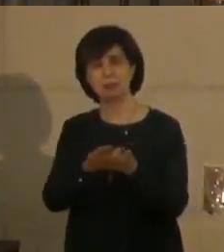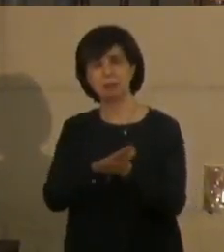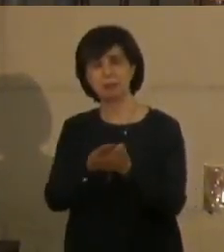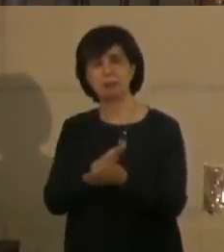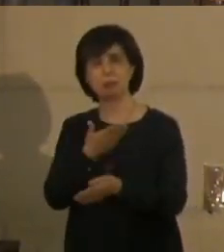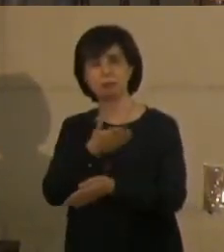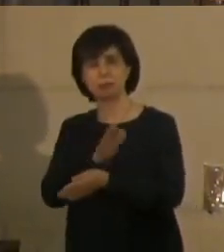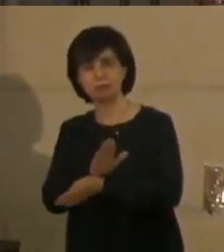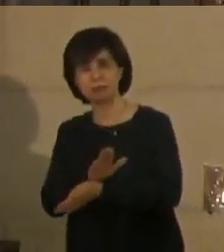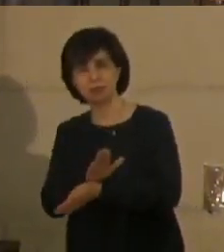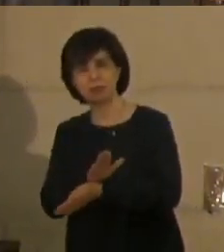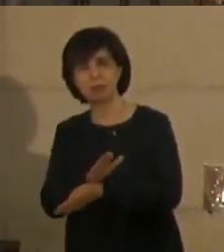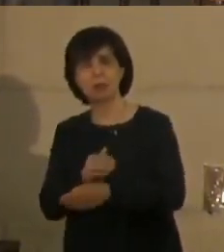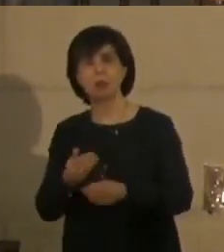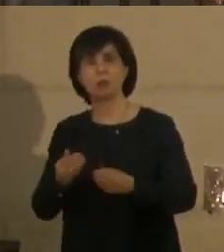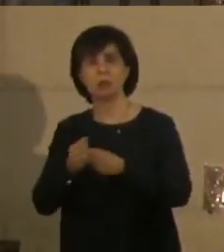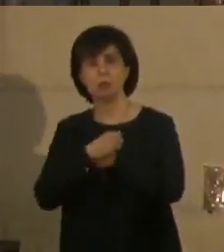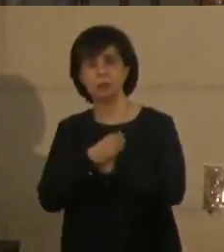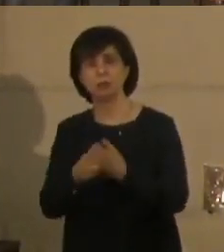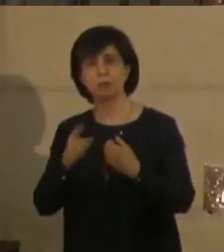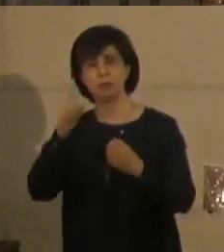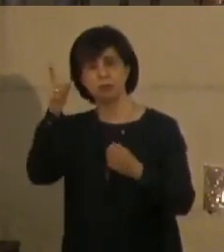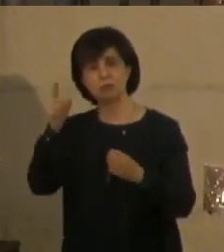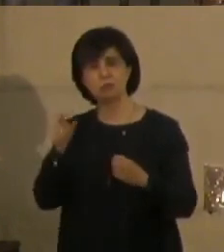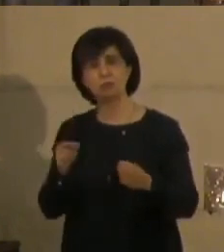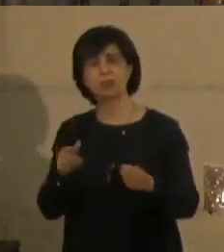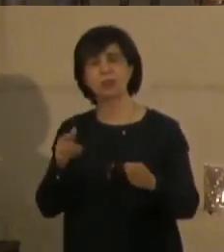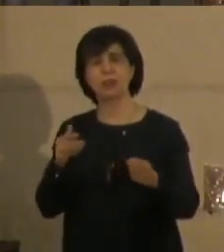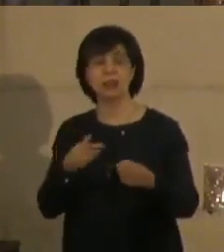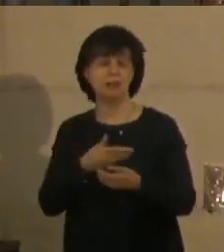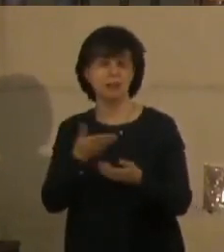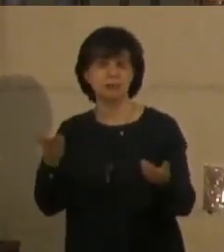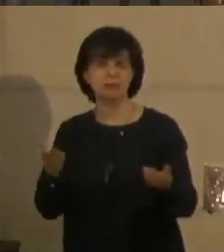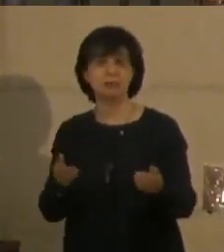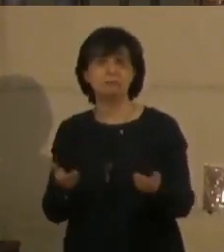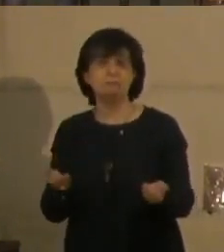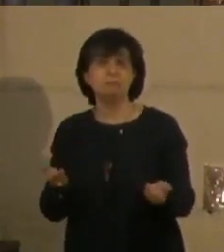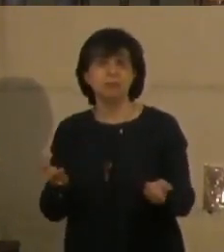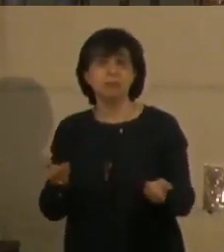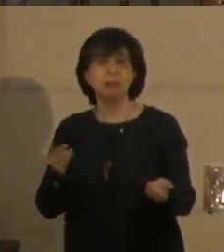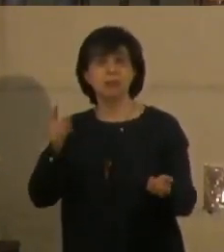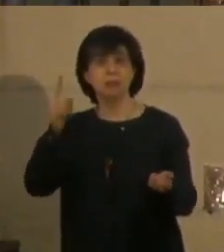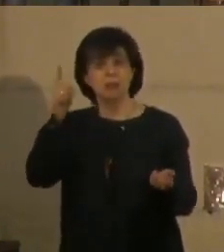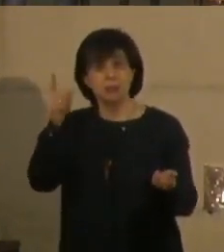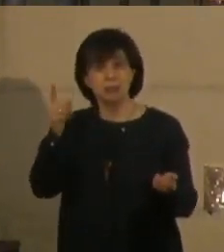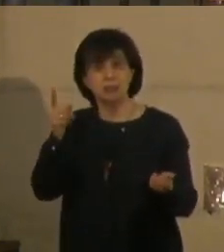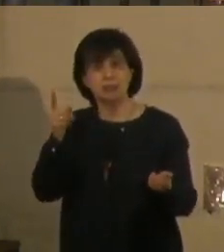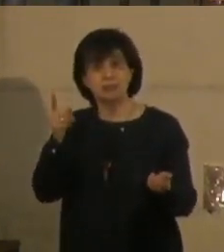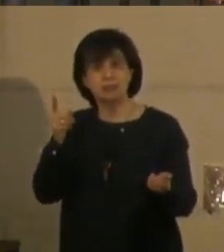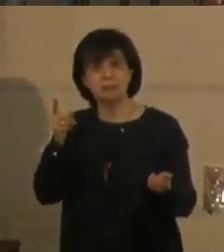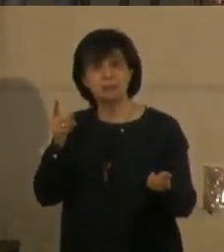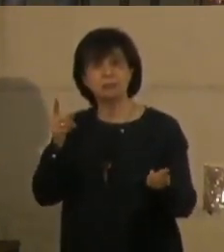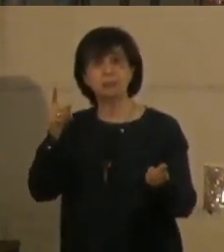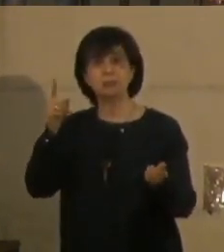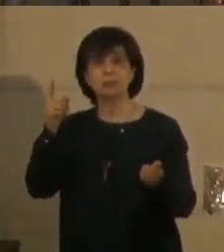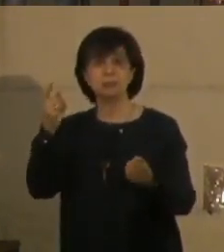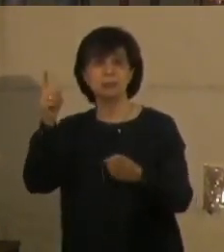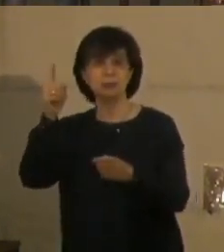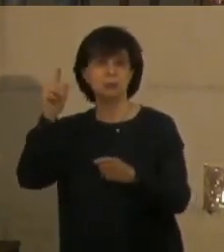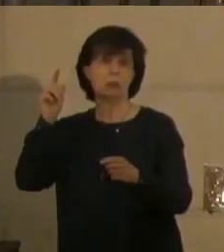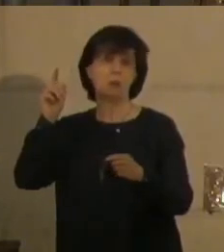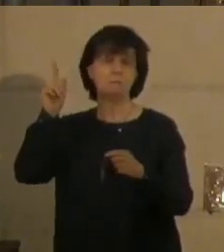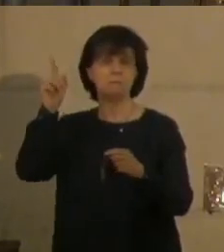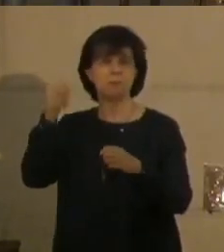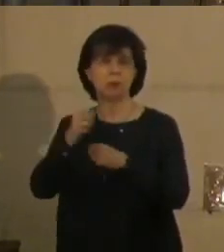se manifestaba el amor de Dios en él y cómo manifestaba él el amor de Dios a todos los